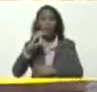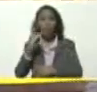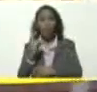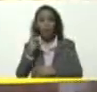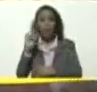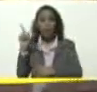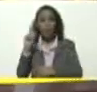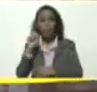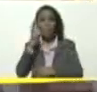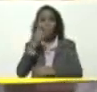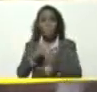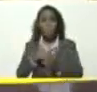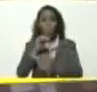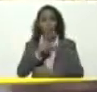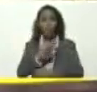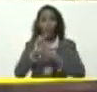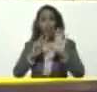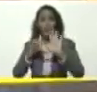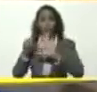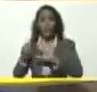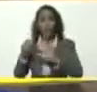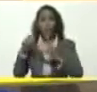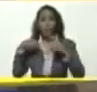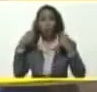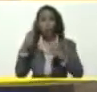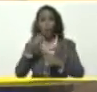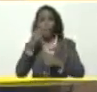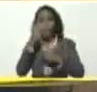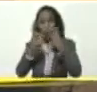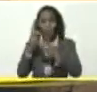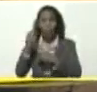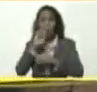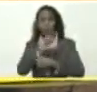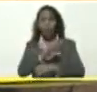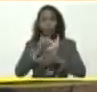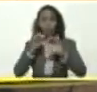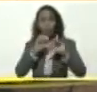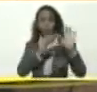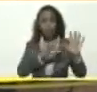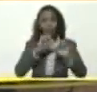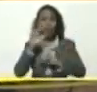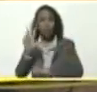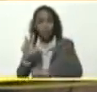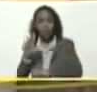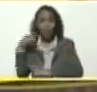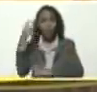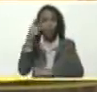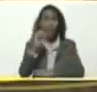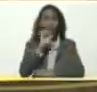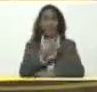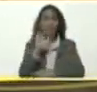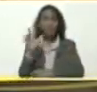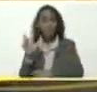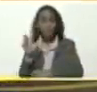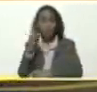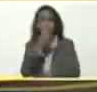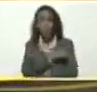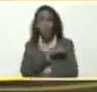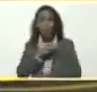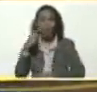1.476 consultorios populares, 83 ambulatorios y 39 hospitales. Hasta el momento, hermano presidente,